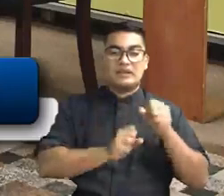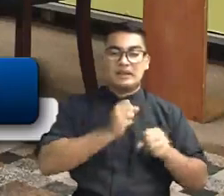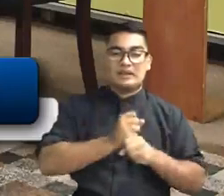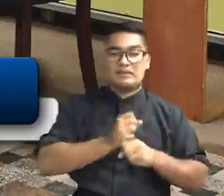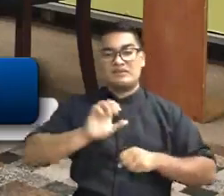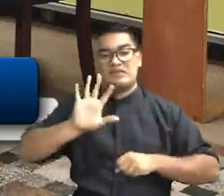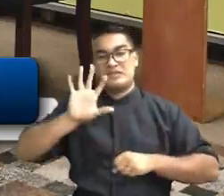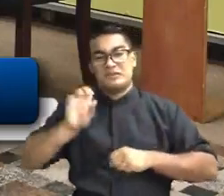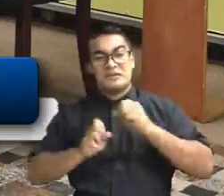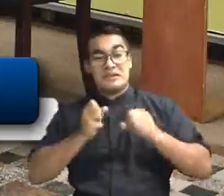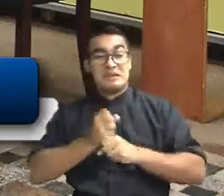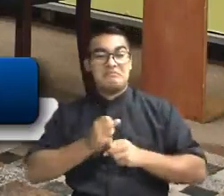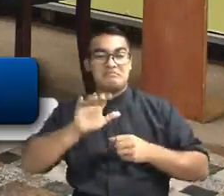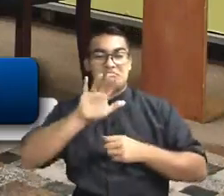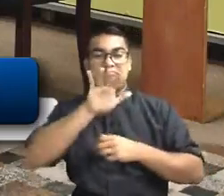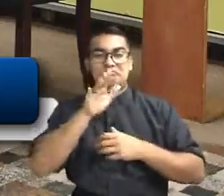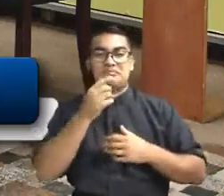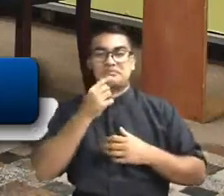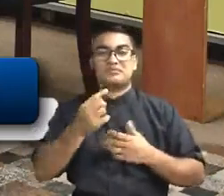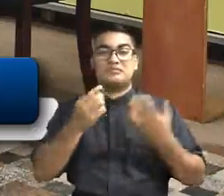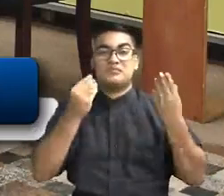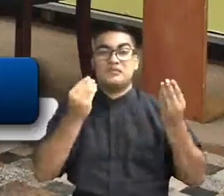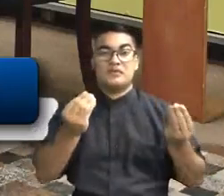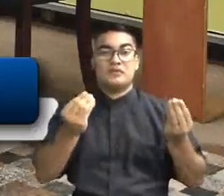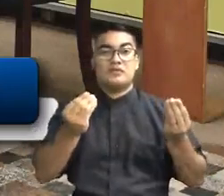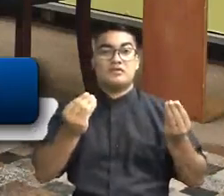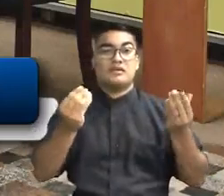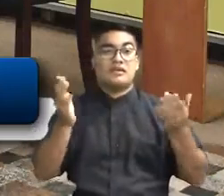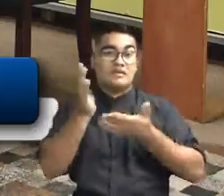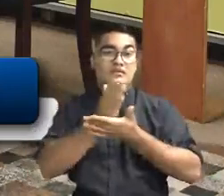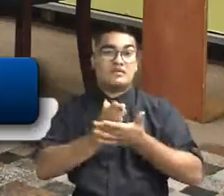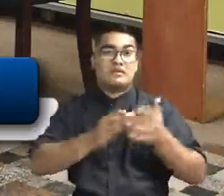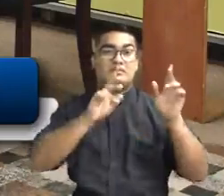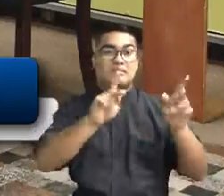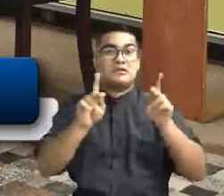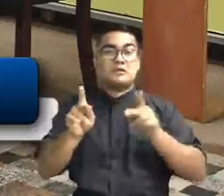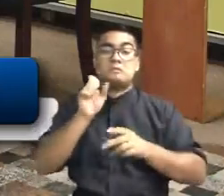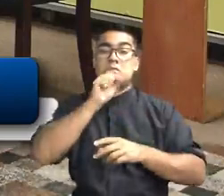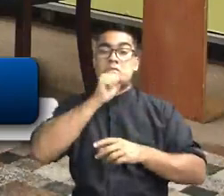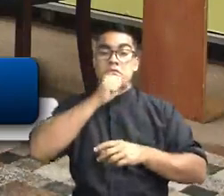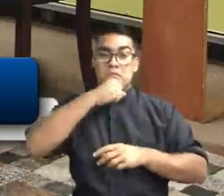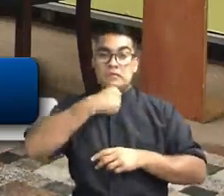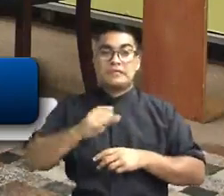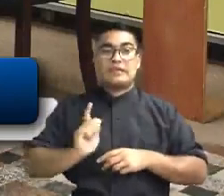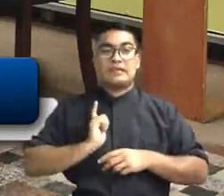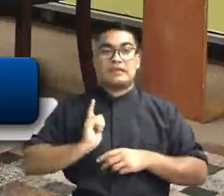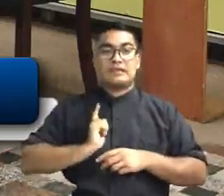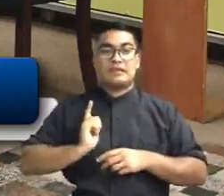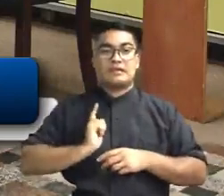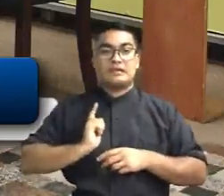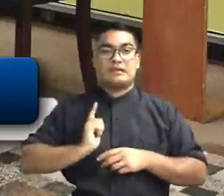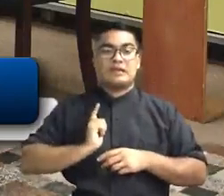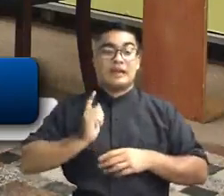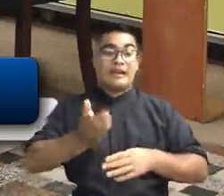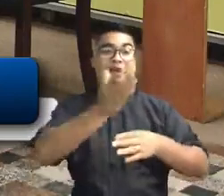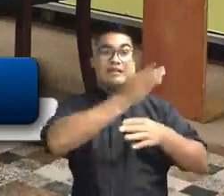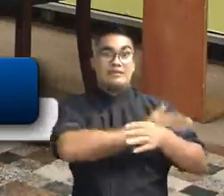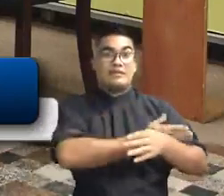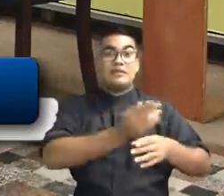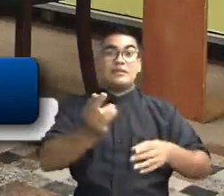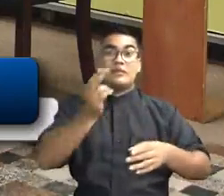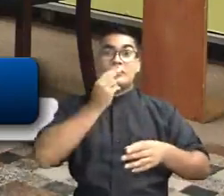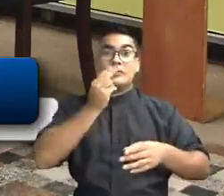y mucha de ella se desarrolla ya en paciente anciano, adulto, ¿verdad?, que tienen una historia, un antecedente de tabaquismo